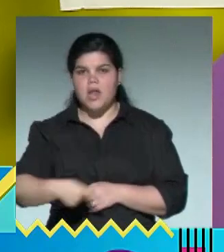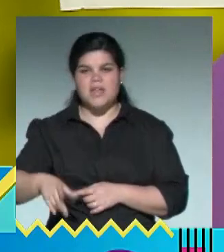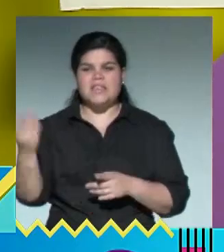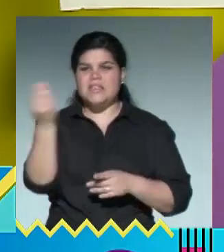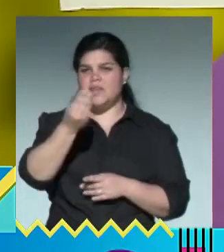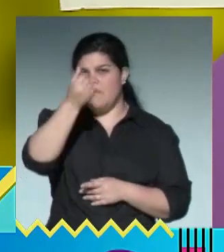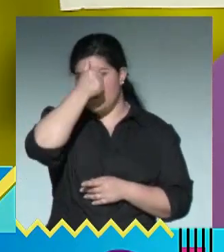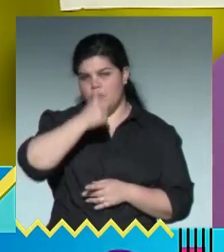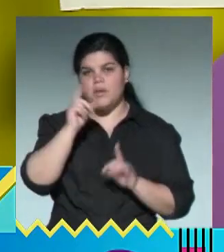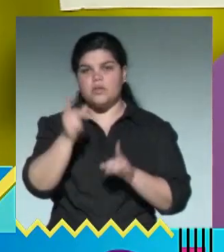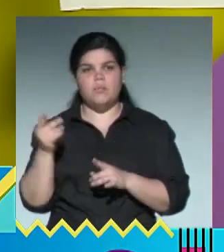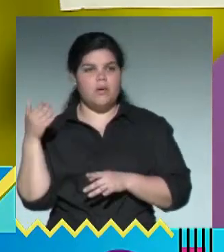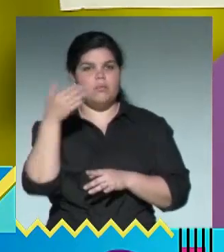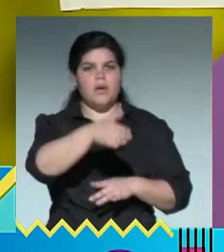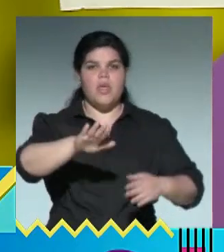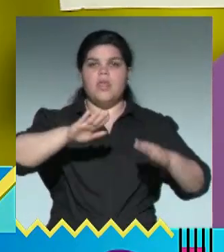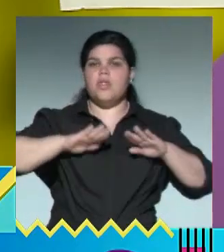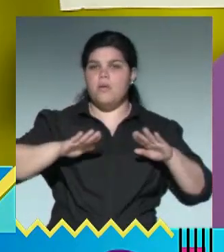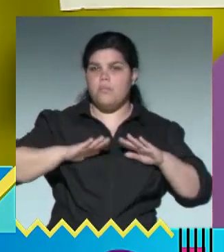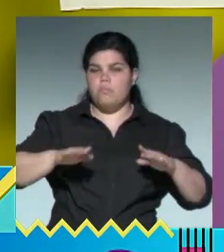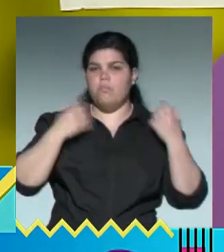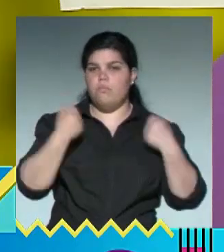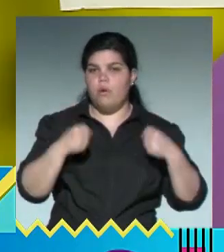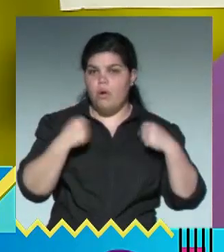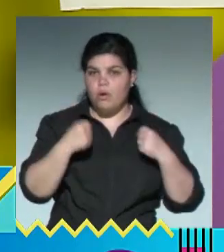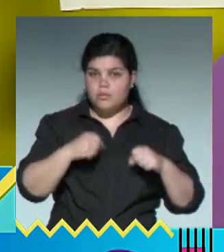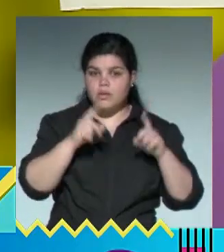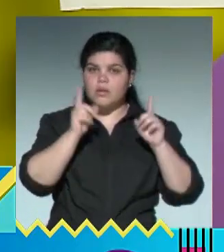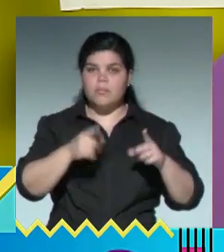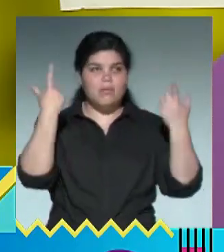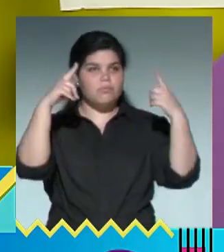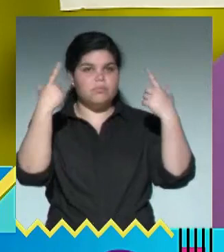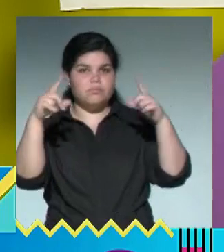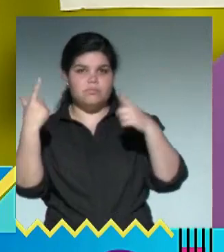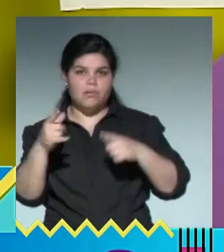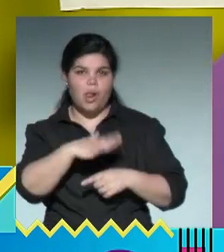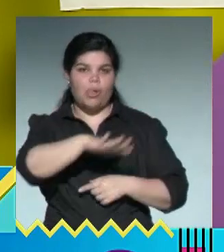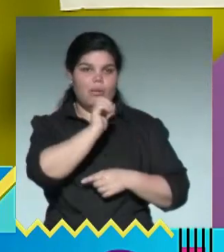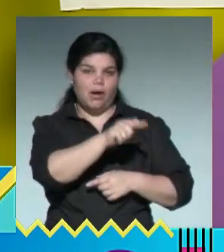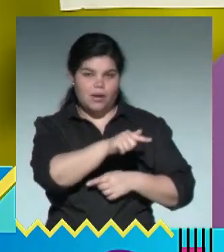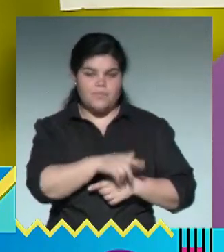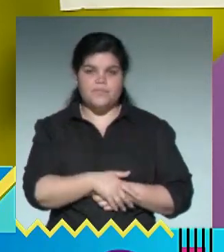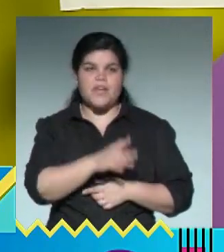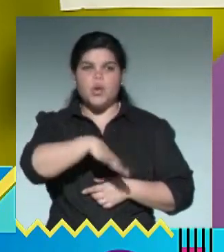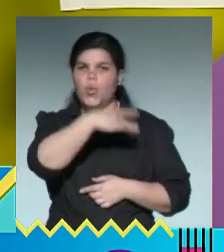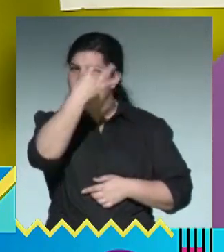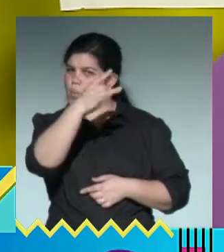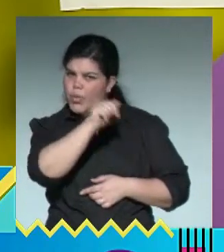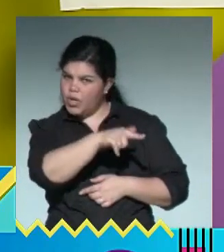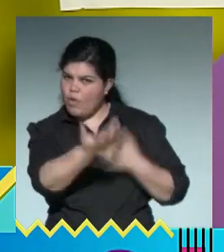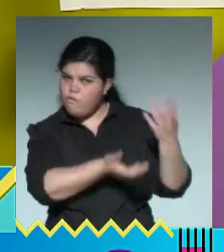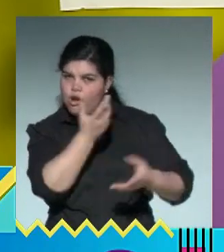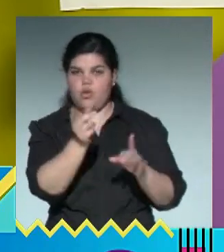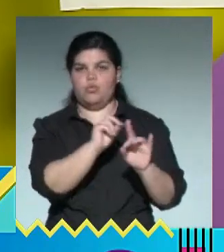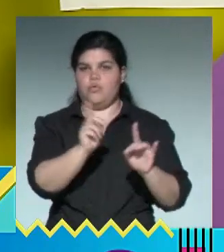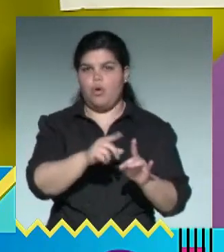que van a hacer deporte allí y también, por supuesto, a pasar momentos de recreación. Pero no es el único lugar donde se han producido incendios en la